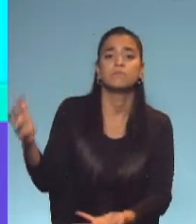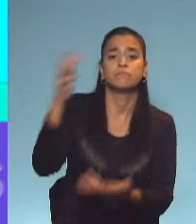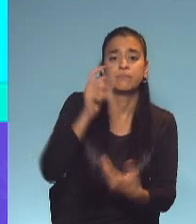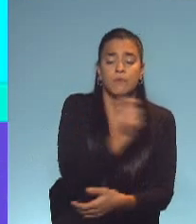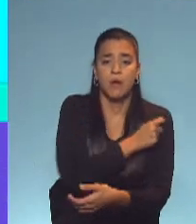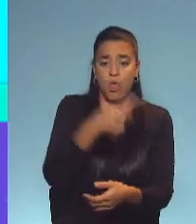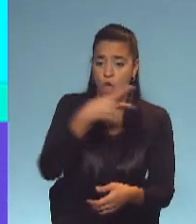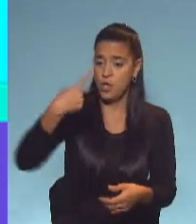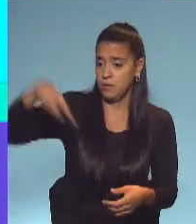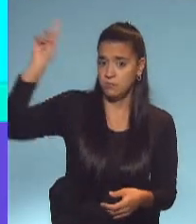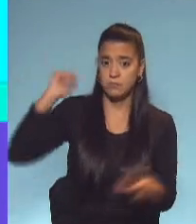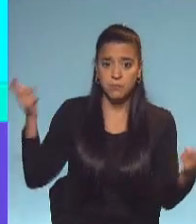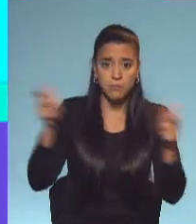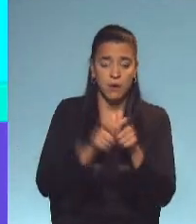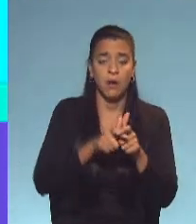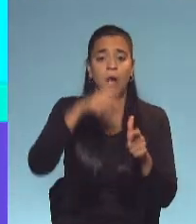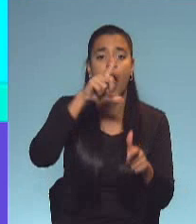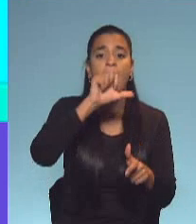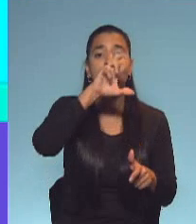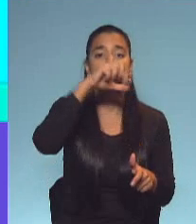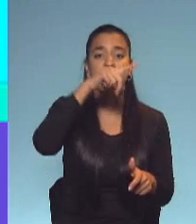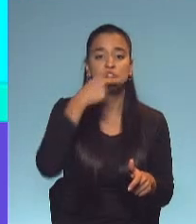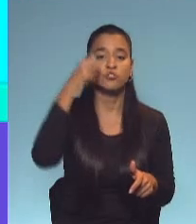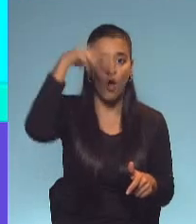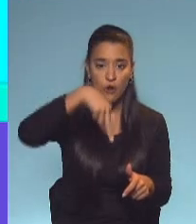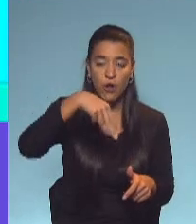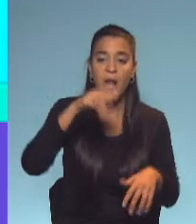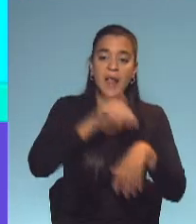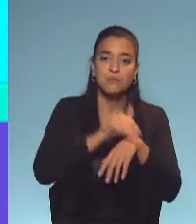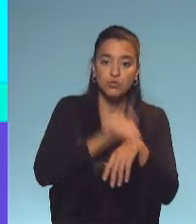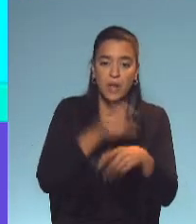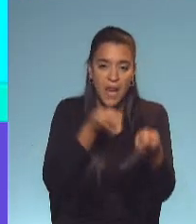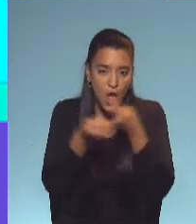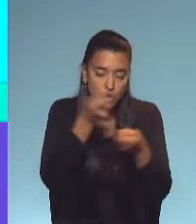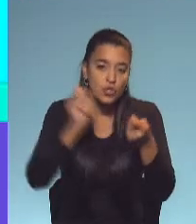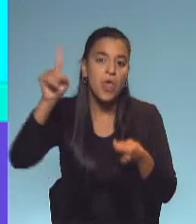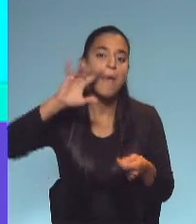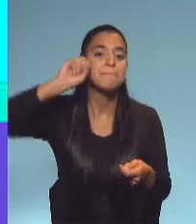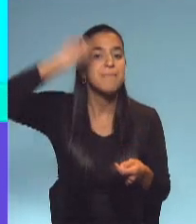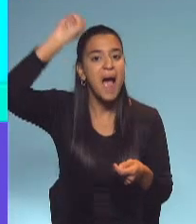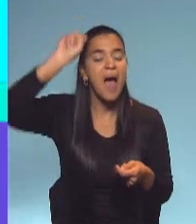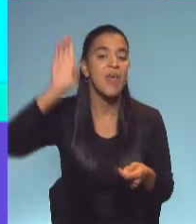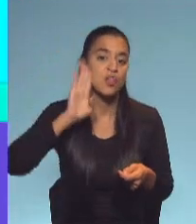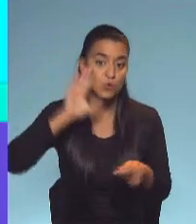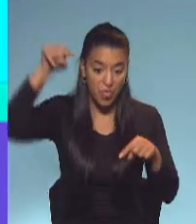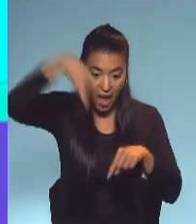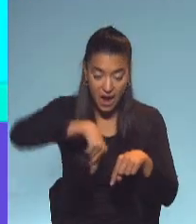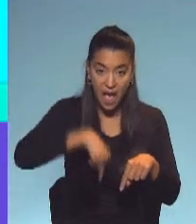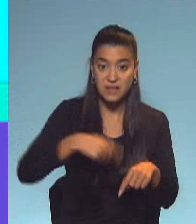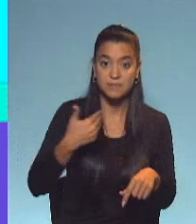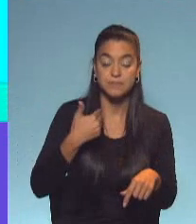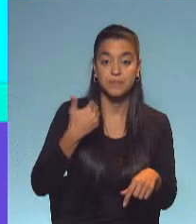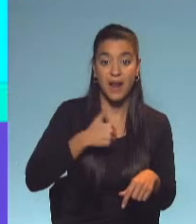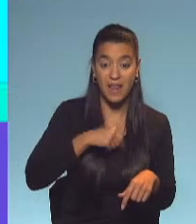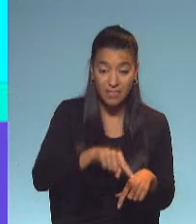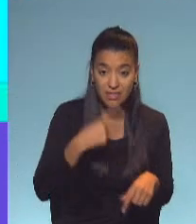poco más de 2 semanas con Mary Kay Carlson, la encargada de negocios de la embajada estadounidense aquí en nuestro país. Es